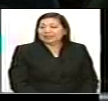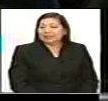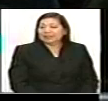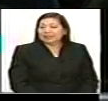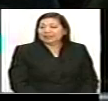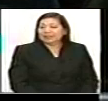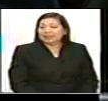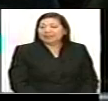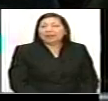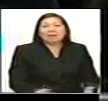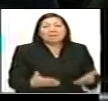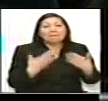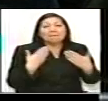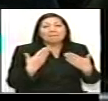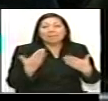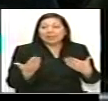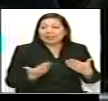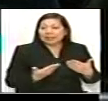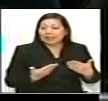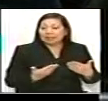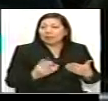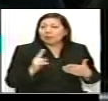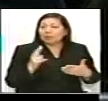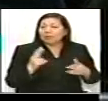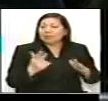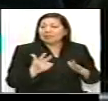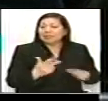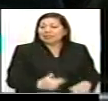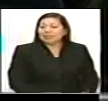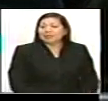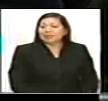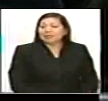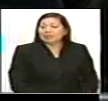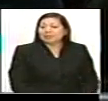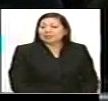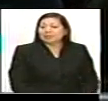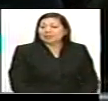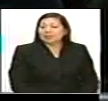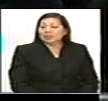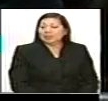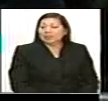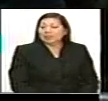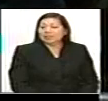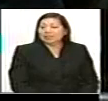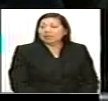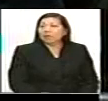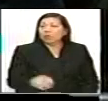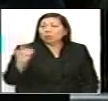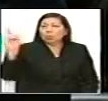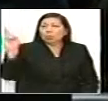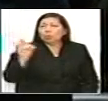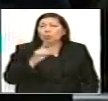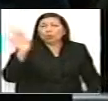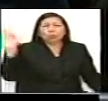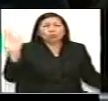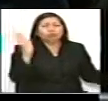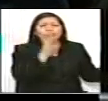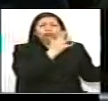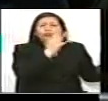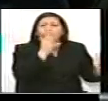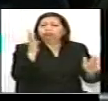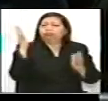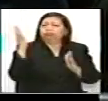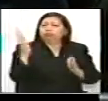en el verano del 2018, hubo una tormenta de lluvia, con